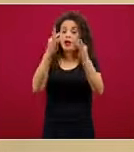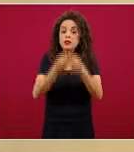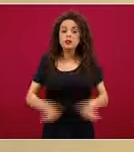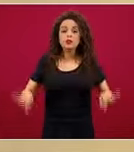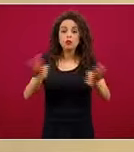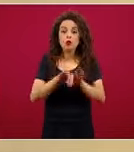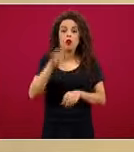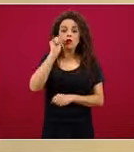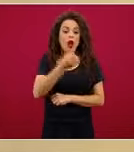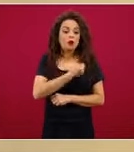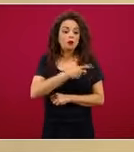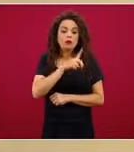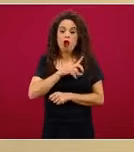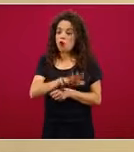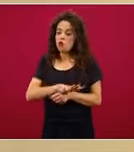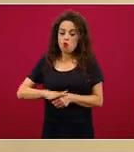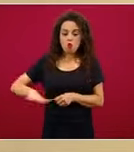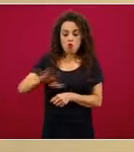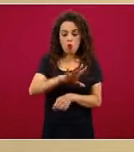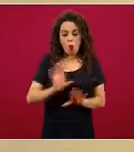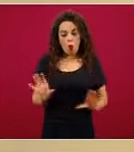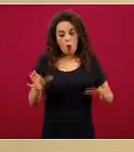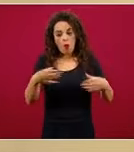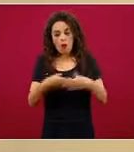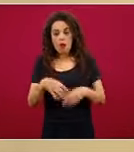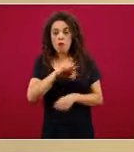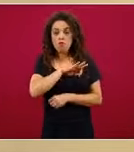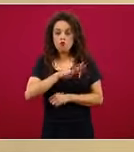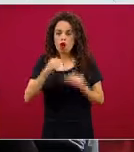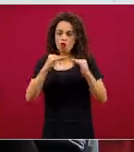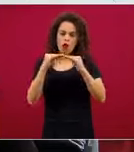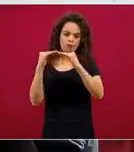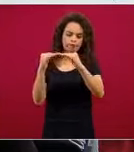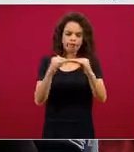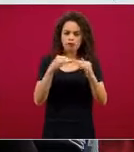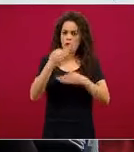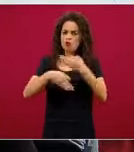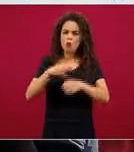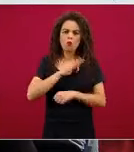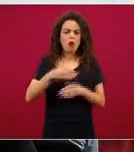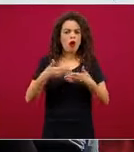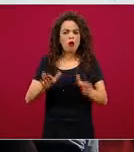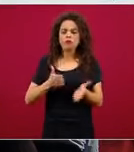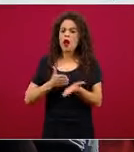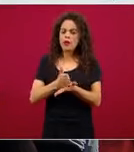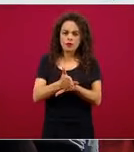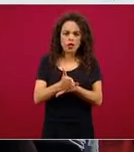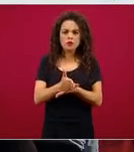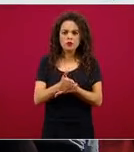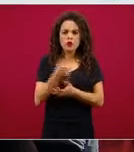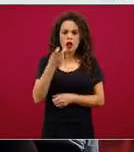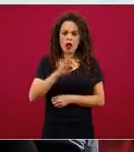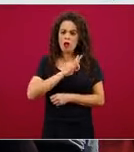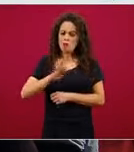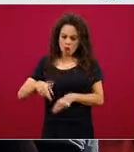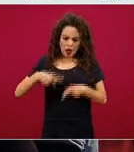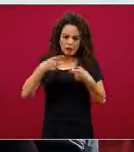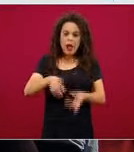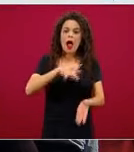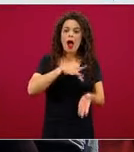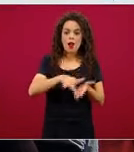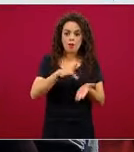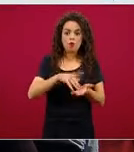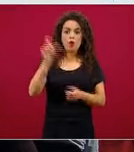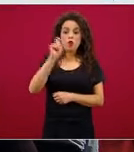nivel comunitario, permitiendo un acceso equitativo, muy reactivo, una respuesta cuando los